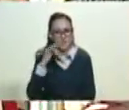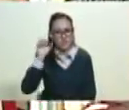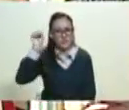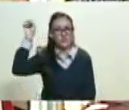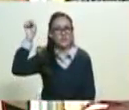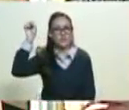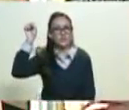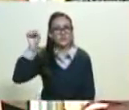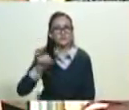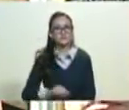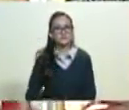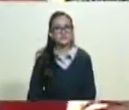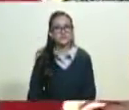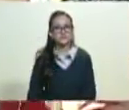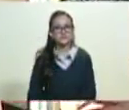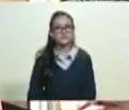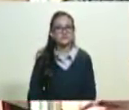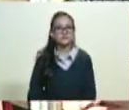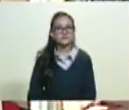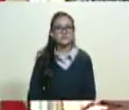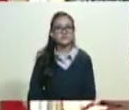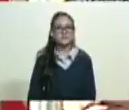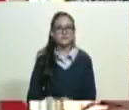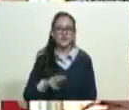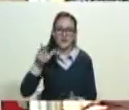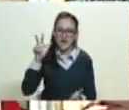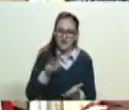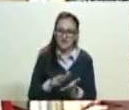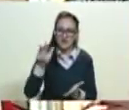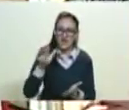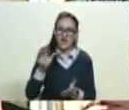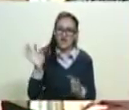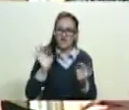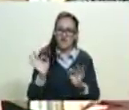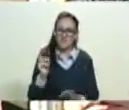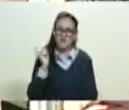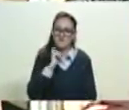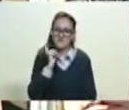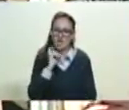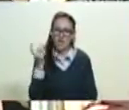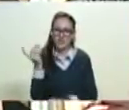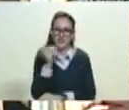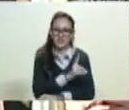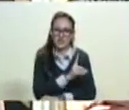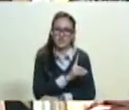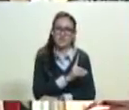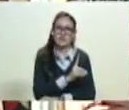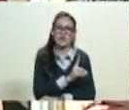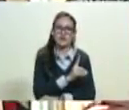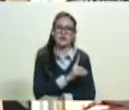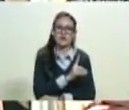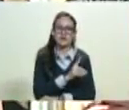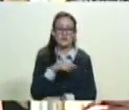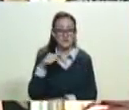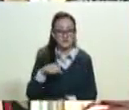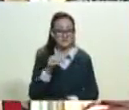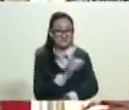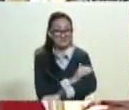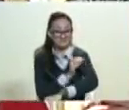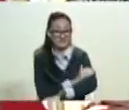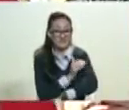presidente Nicolás Maduro, de quienes avalan el viejo estilo de las dictaduras. Repito, esta